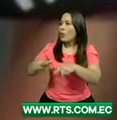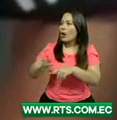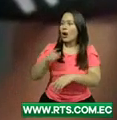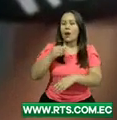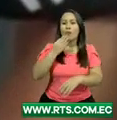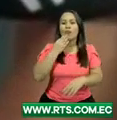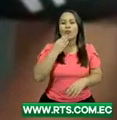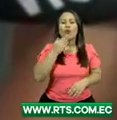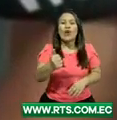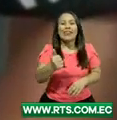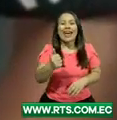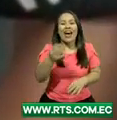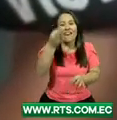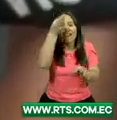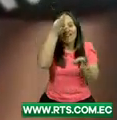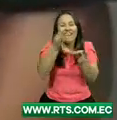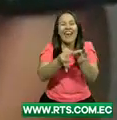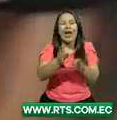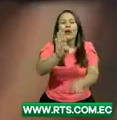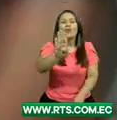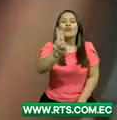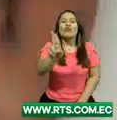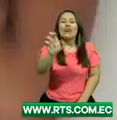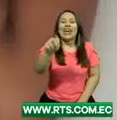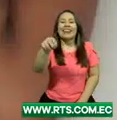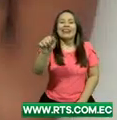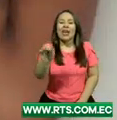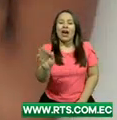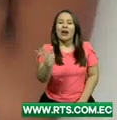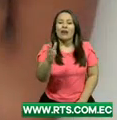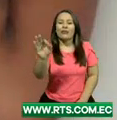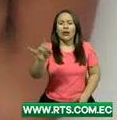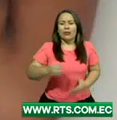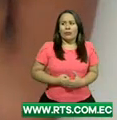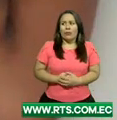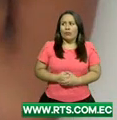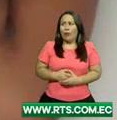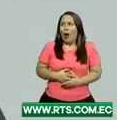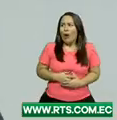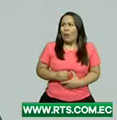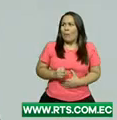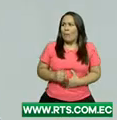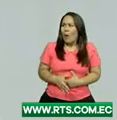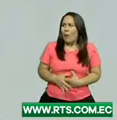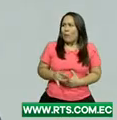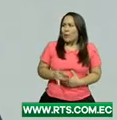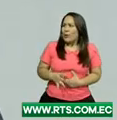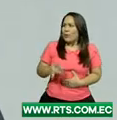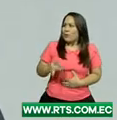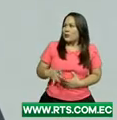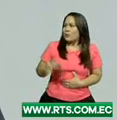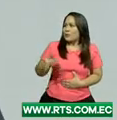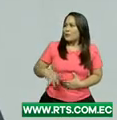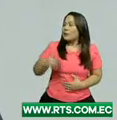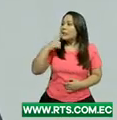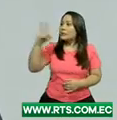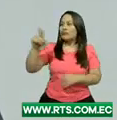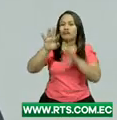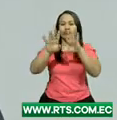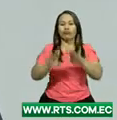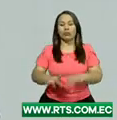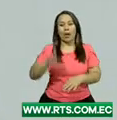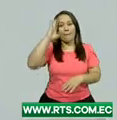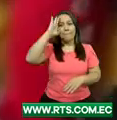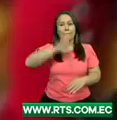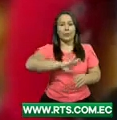buena fe al norte de la provincia de los ríos cuando las contracciones se presentaron la secretaria de la unidad de policía comunitaria